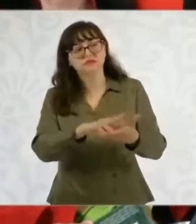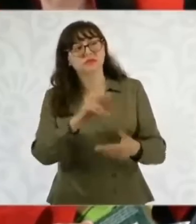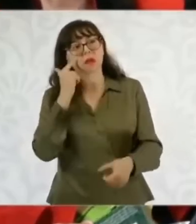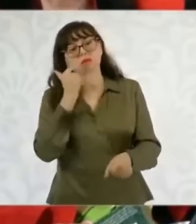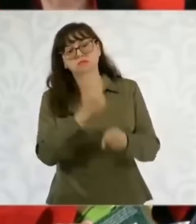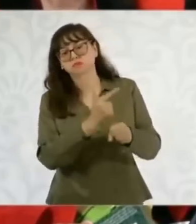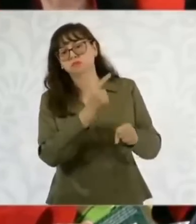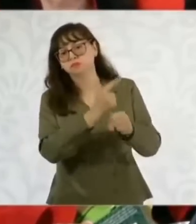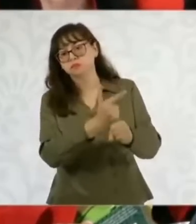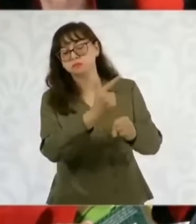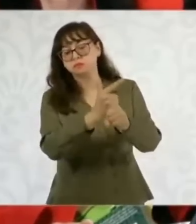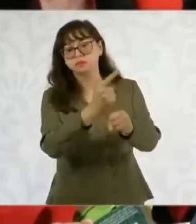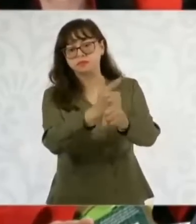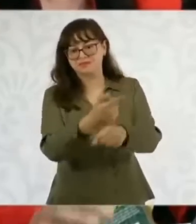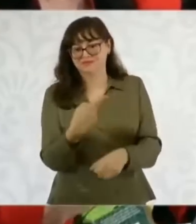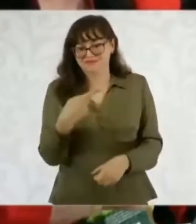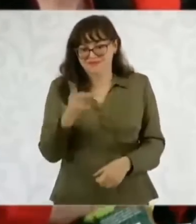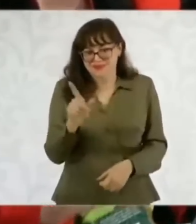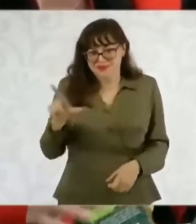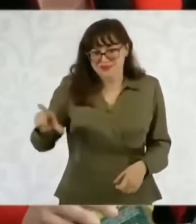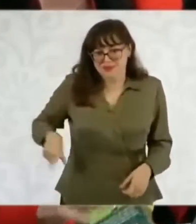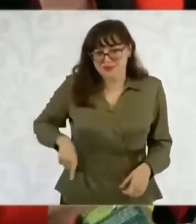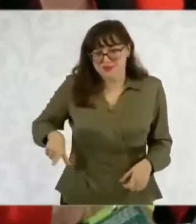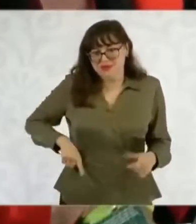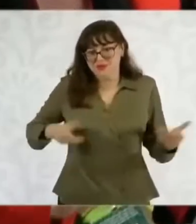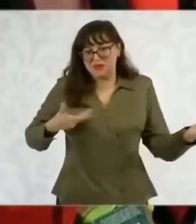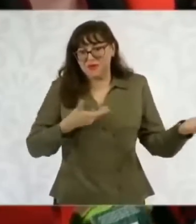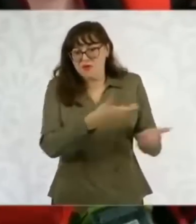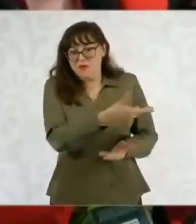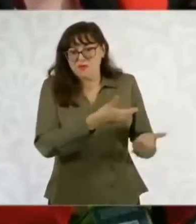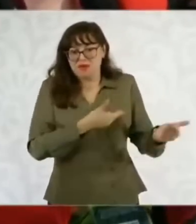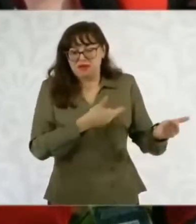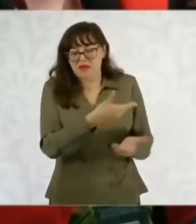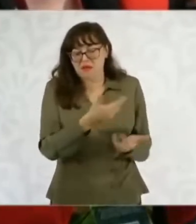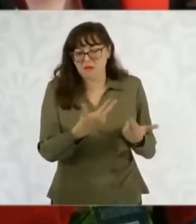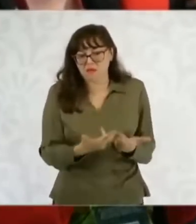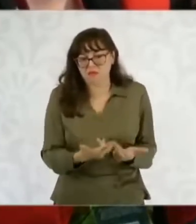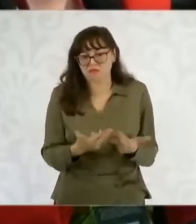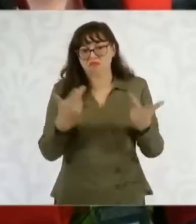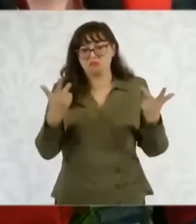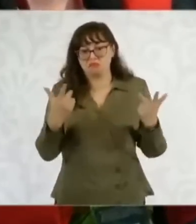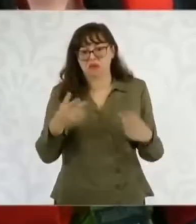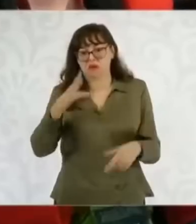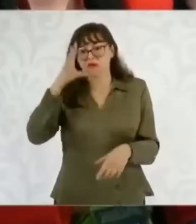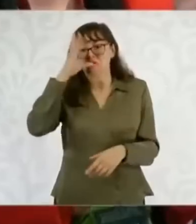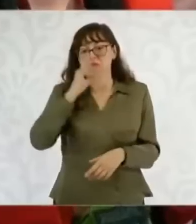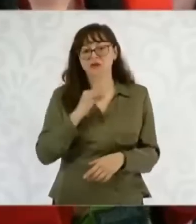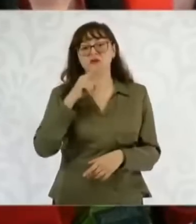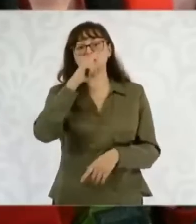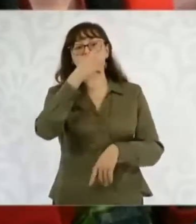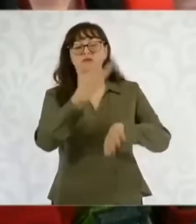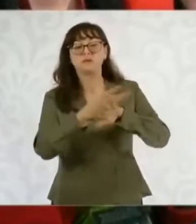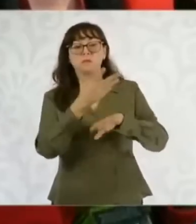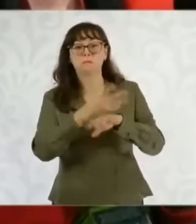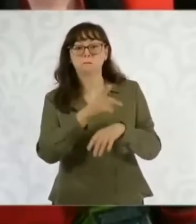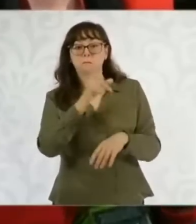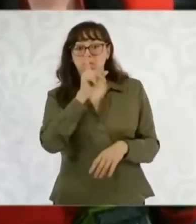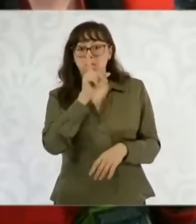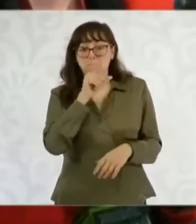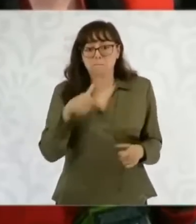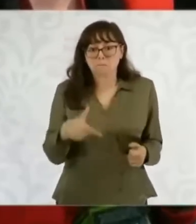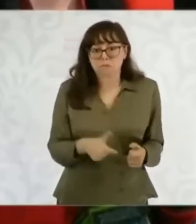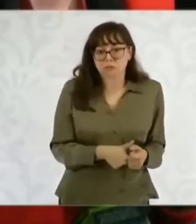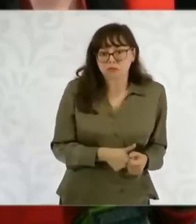en fiscalía, sino entre gobiernos, ¿qué falló en esta cooperación, en este diálogo, o qué oculta Estados Unidos para hacer este tipo